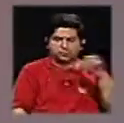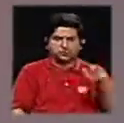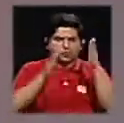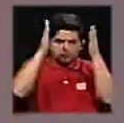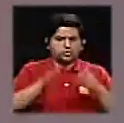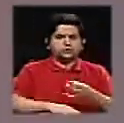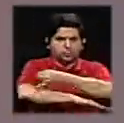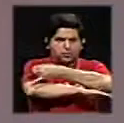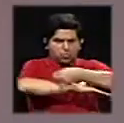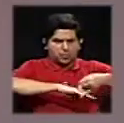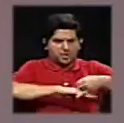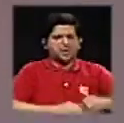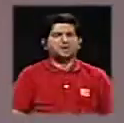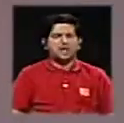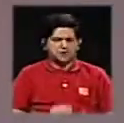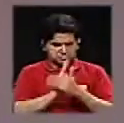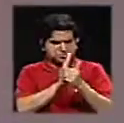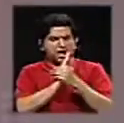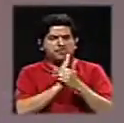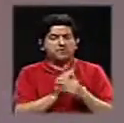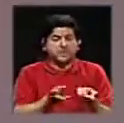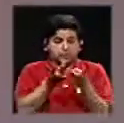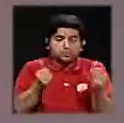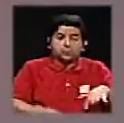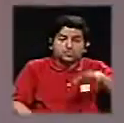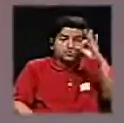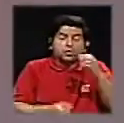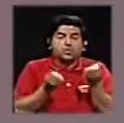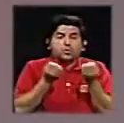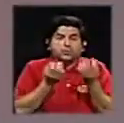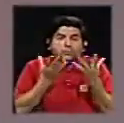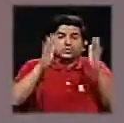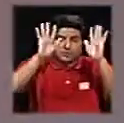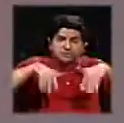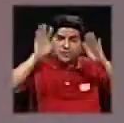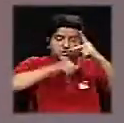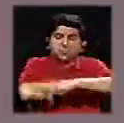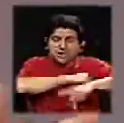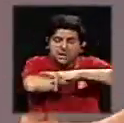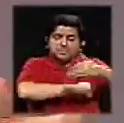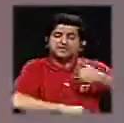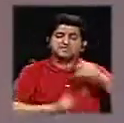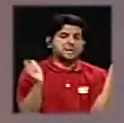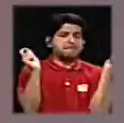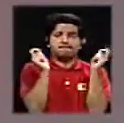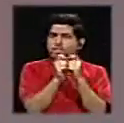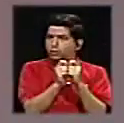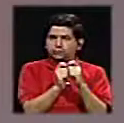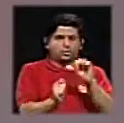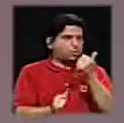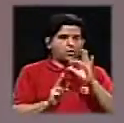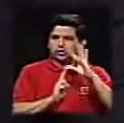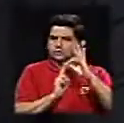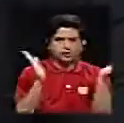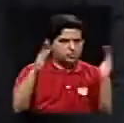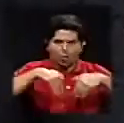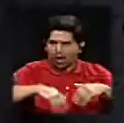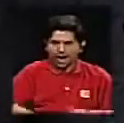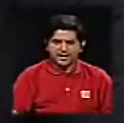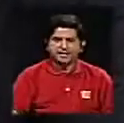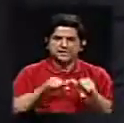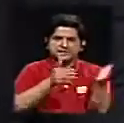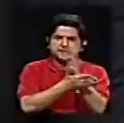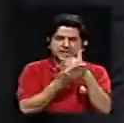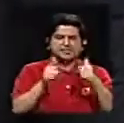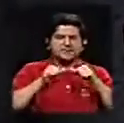altísimo nivel debemos encontrar soluciones para la cantidad de agua llovida que hay en nuestro país. Punto. No hay otro camino. En el siguiente bloque